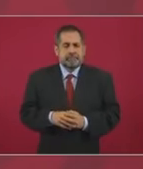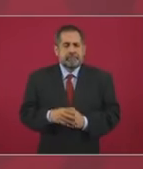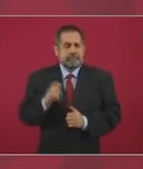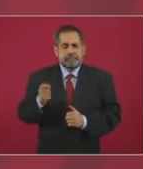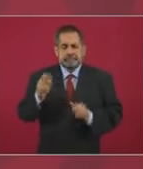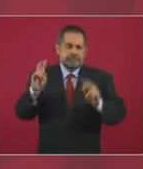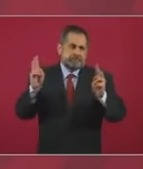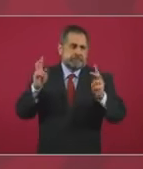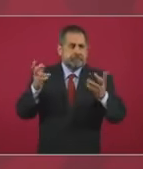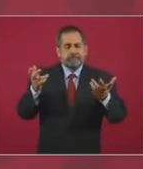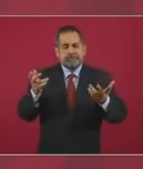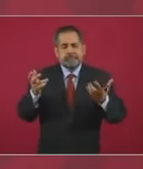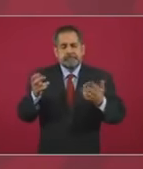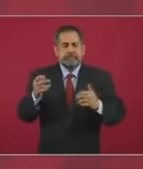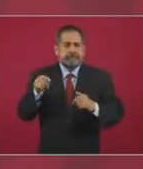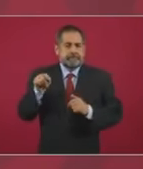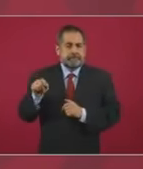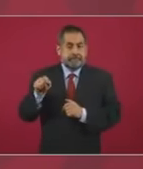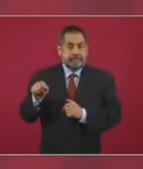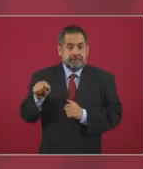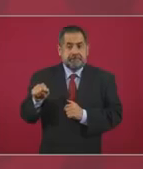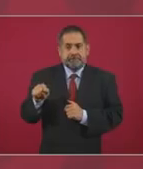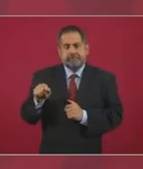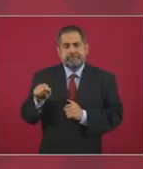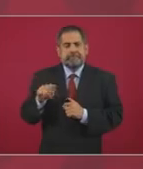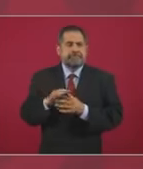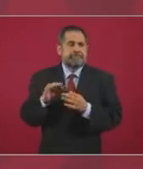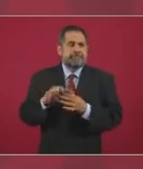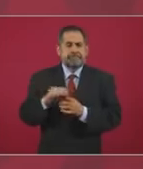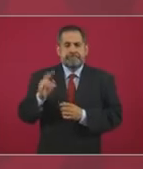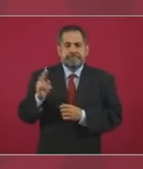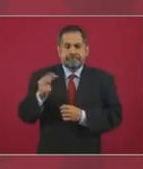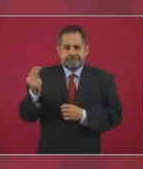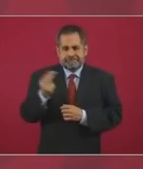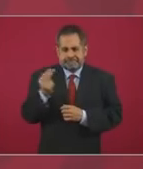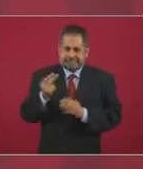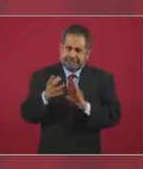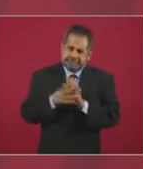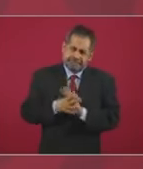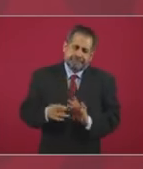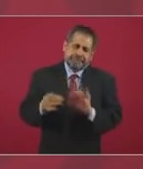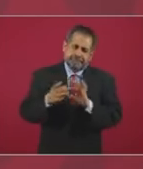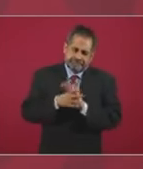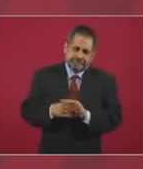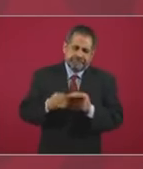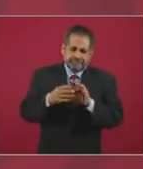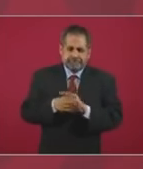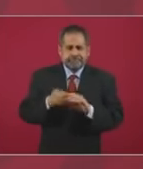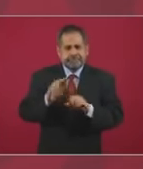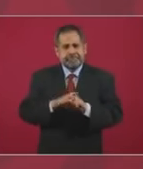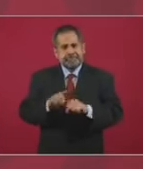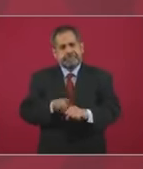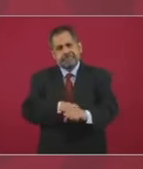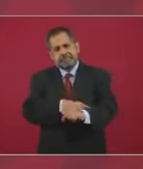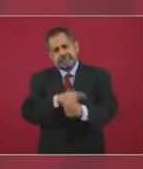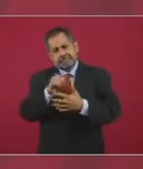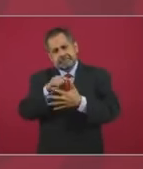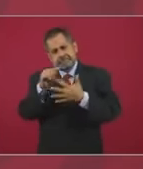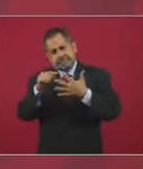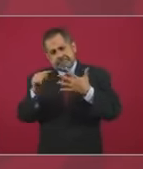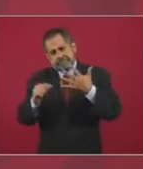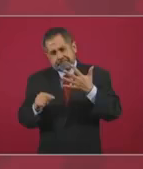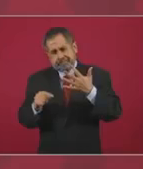un tema que requiere de mucha explicación, por eso vamos a